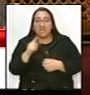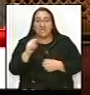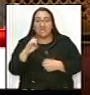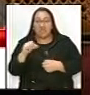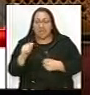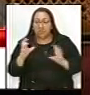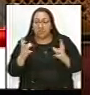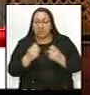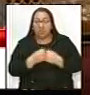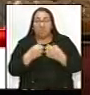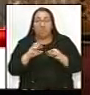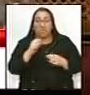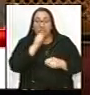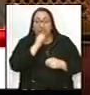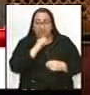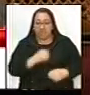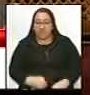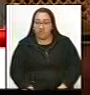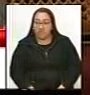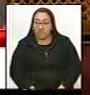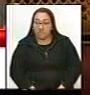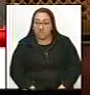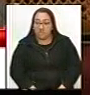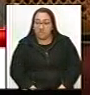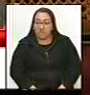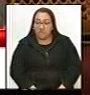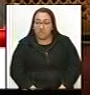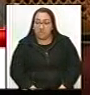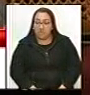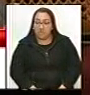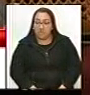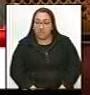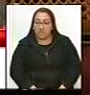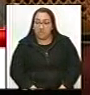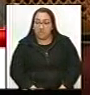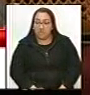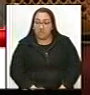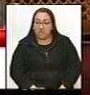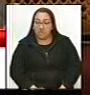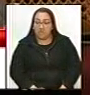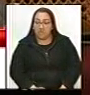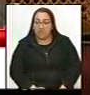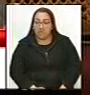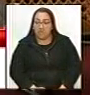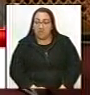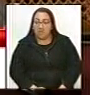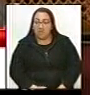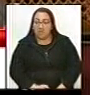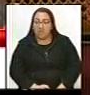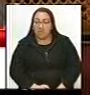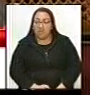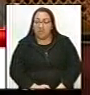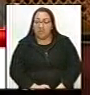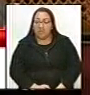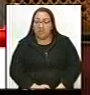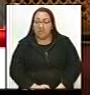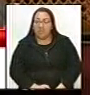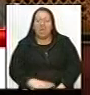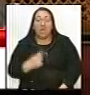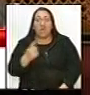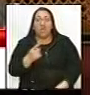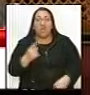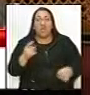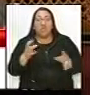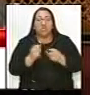pública privada y debe resaltar que es la única asociación público-privada que tiene el sector de las